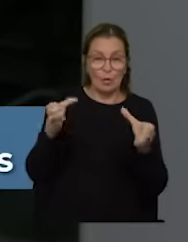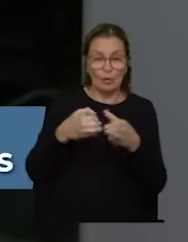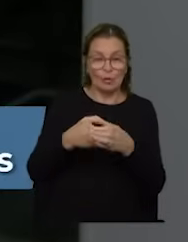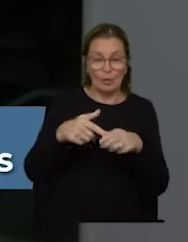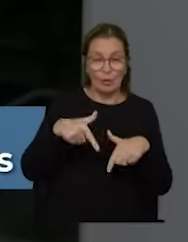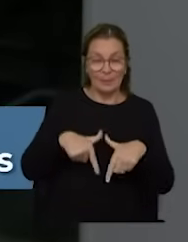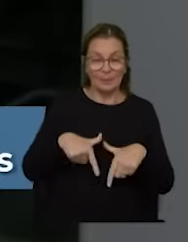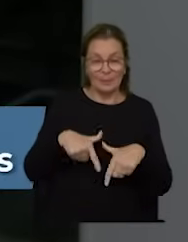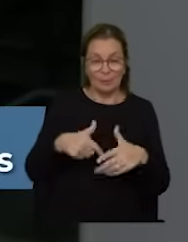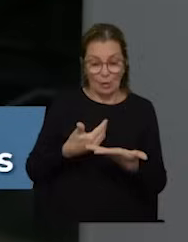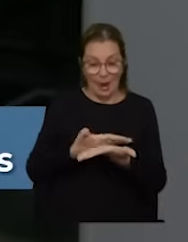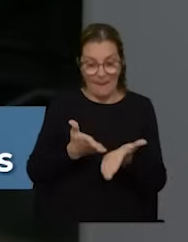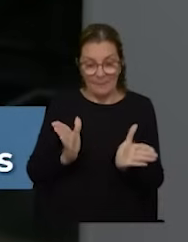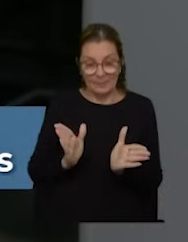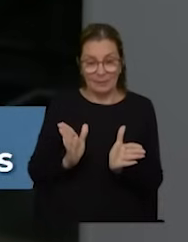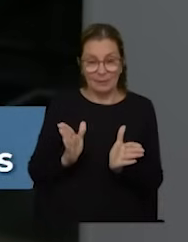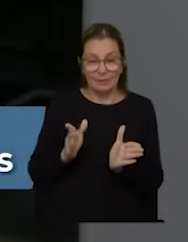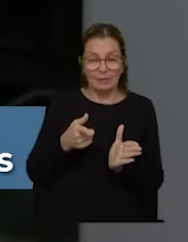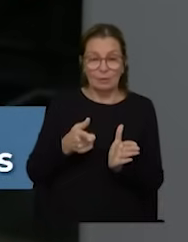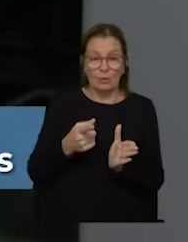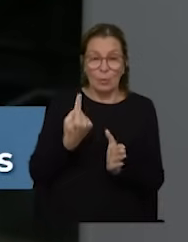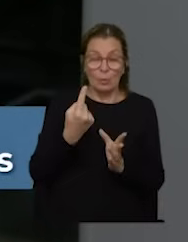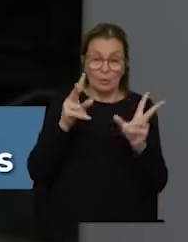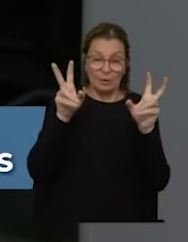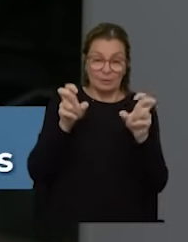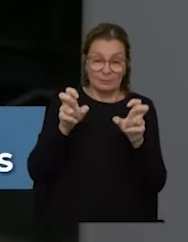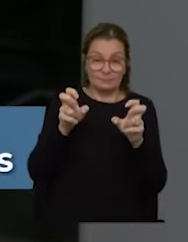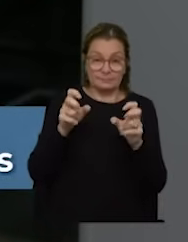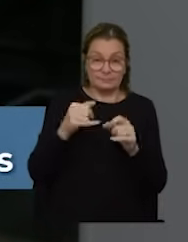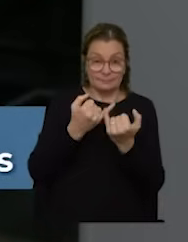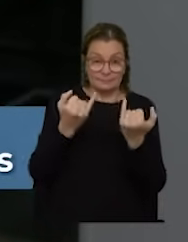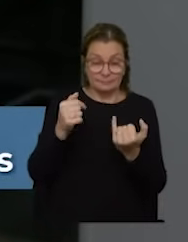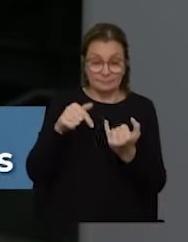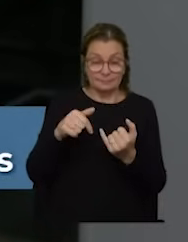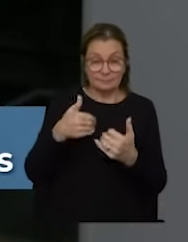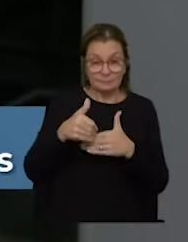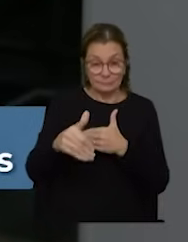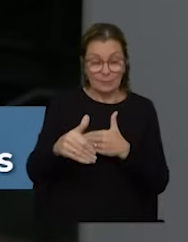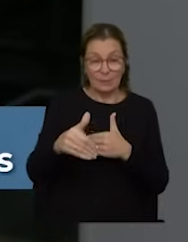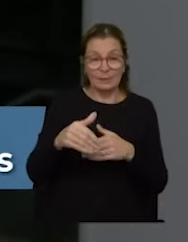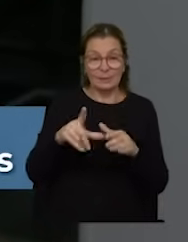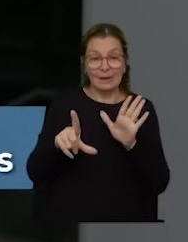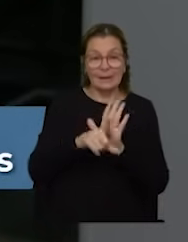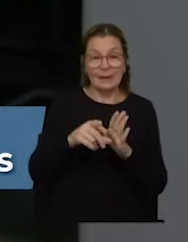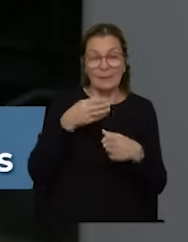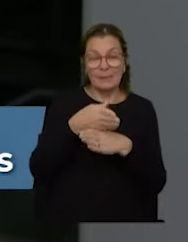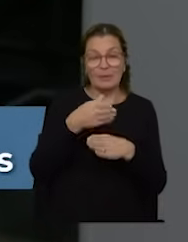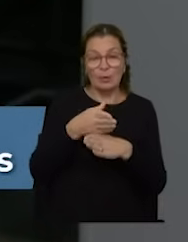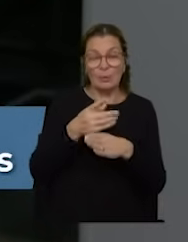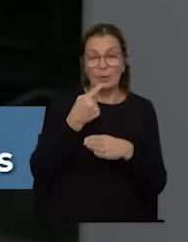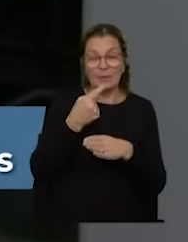ministros ampliado que fue uno de los temas eh del día así como la postergación de la ley de medios como escuchábamos